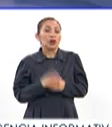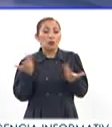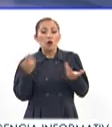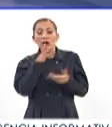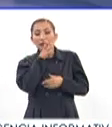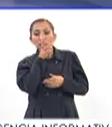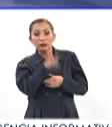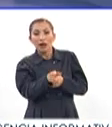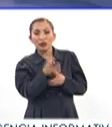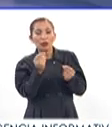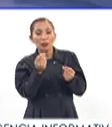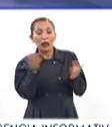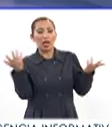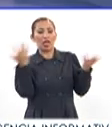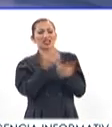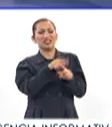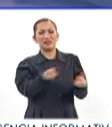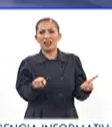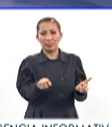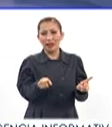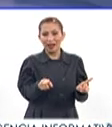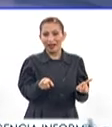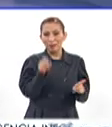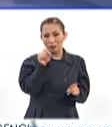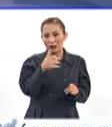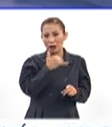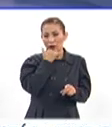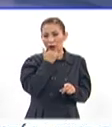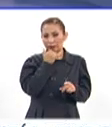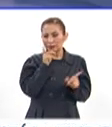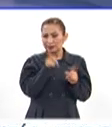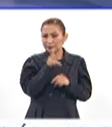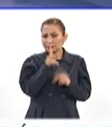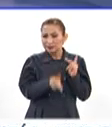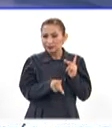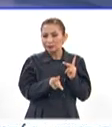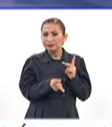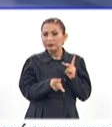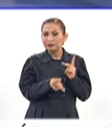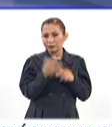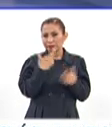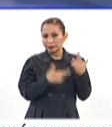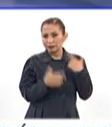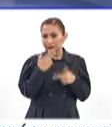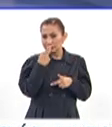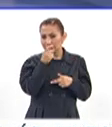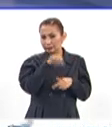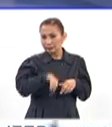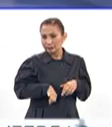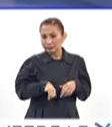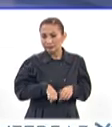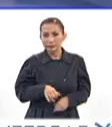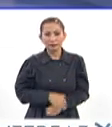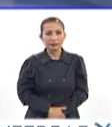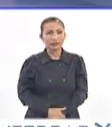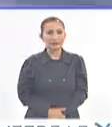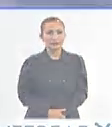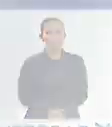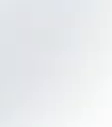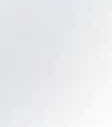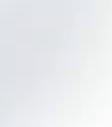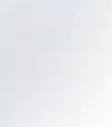un resultado que no era el esperado, precisamente por estos errores. Vamos a hacer una breve pausa y regresamos a hablar de este interesante tema.